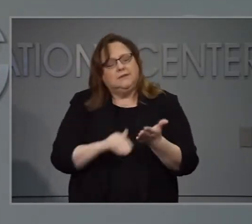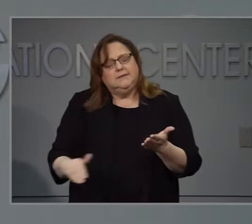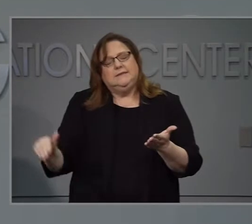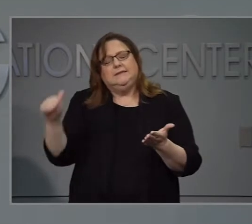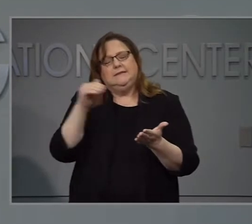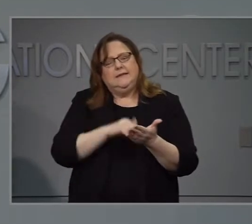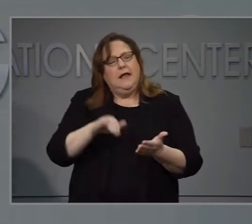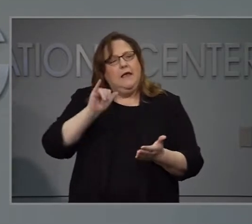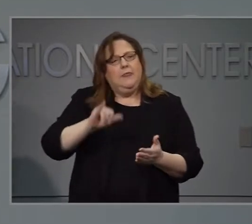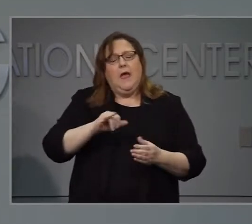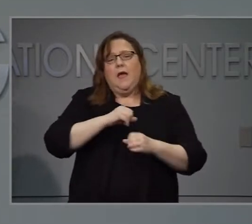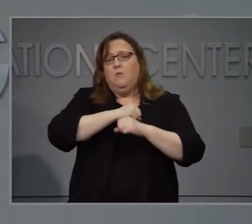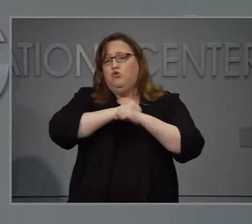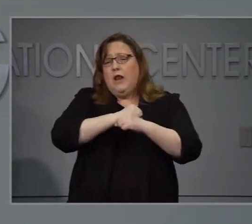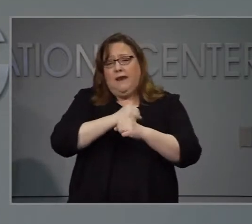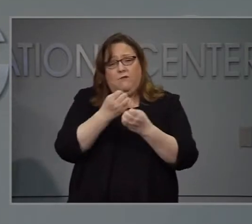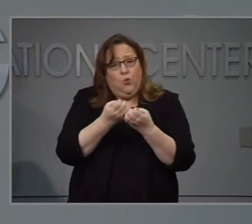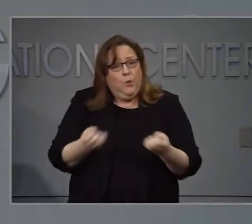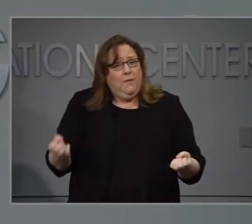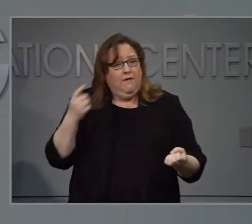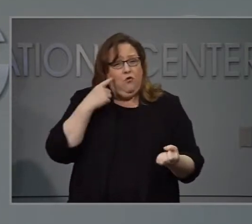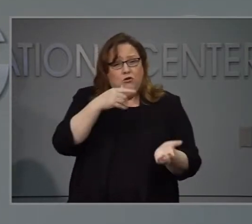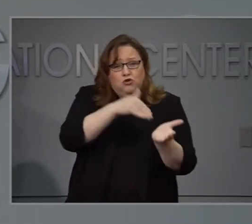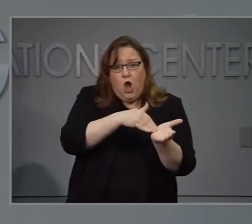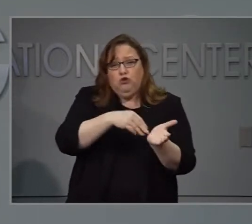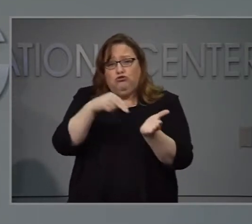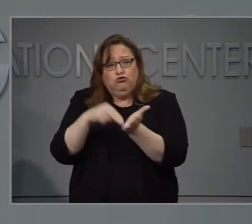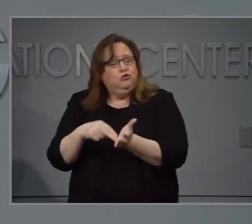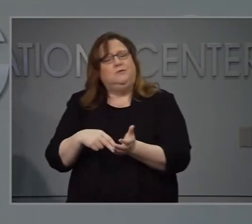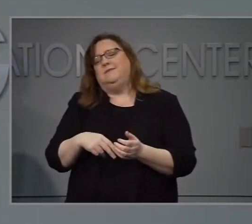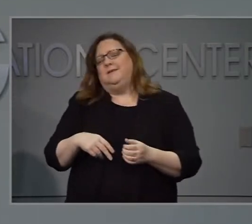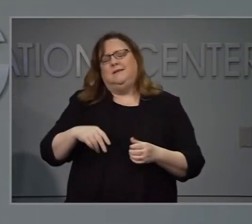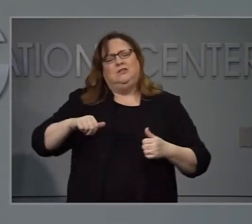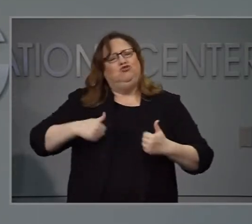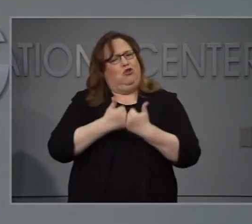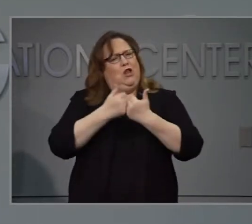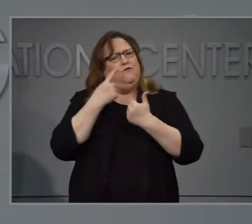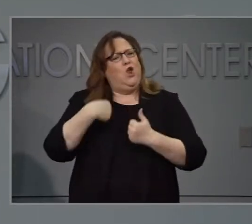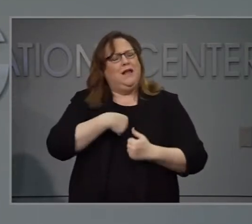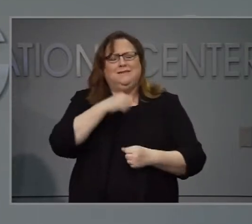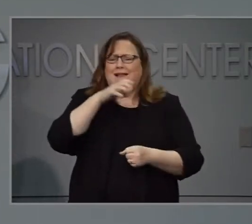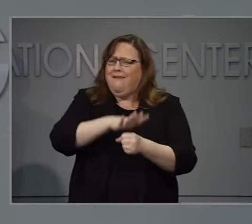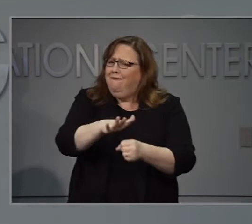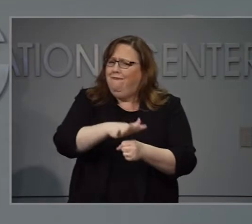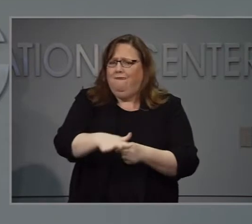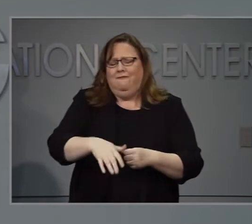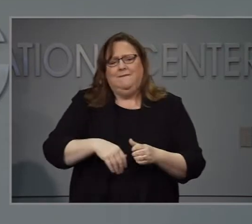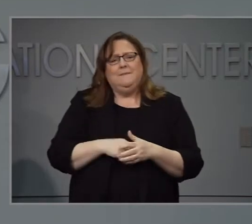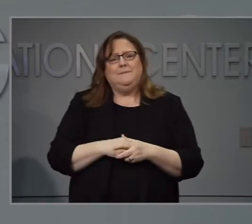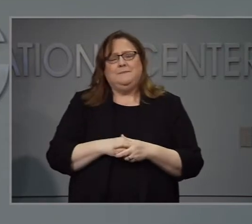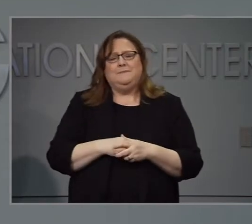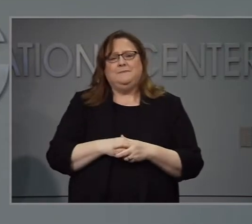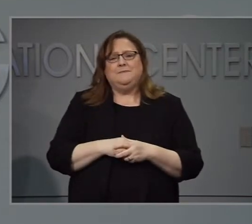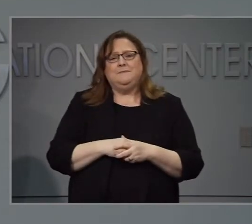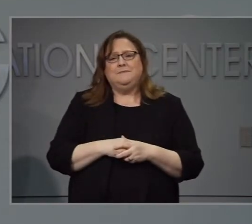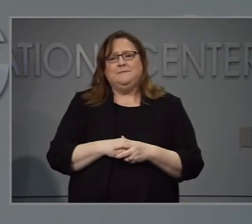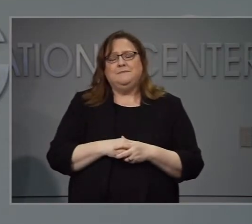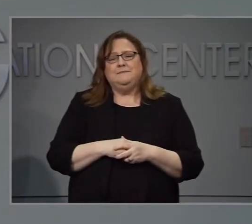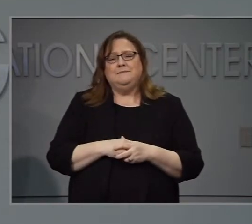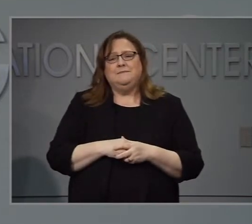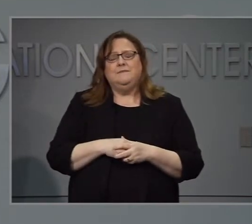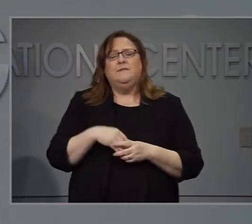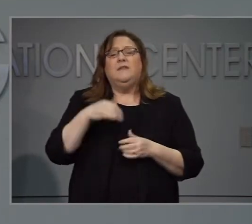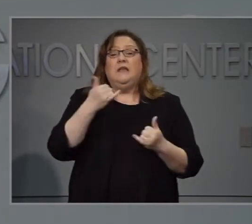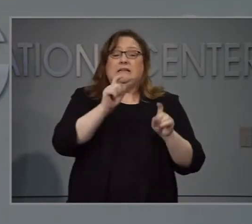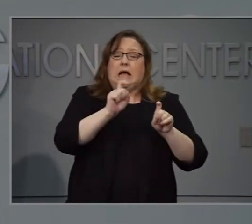importante tener equipo de protección personal para los trabajadores de salud y eso sigue siendo un desafío antes de terminar quisiera cambiar